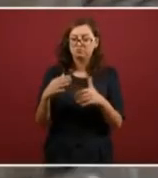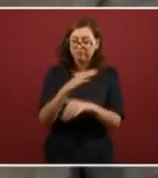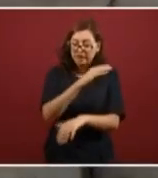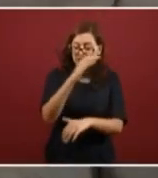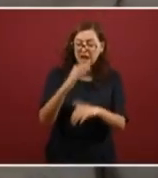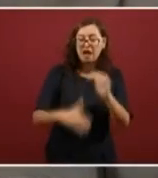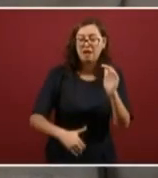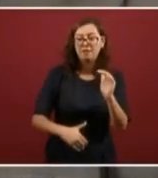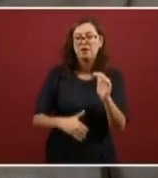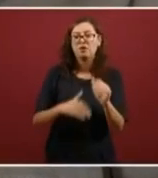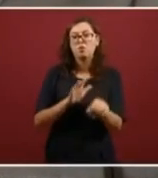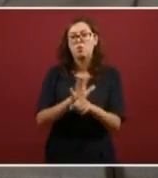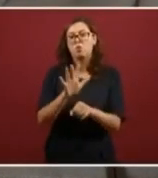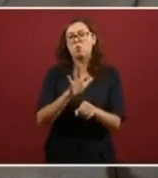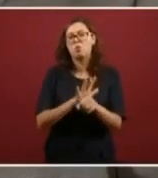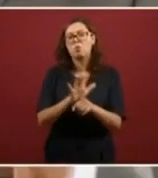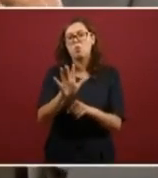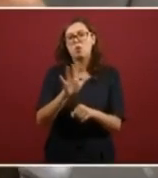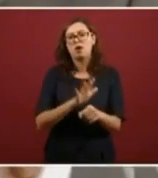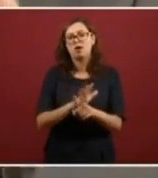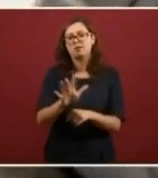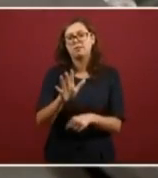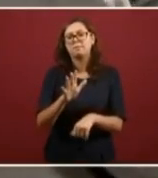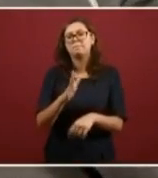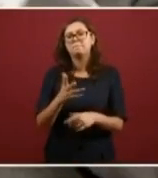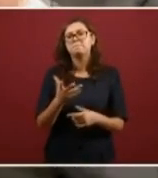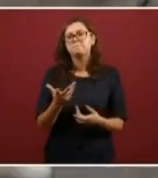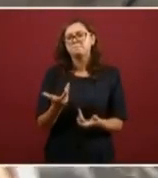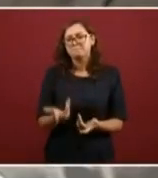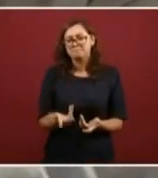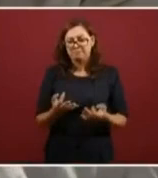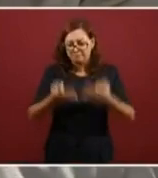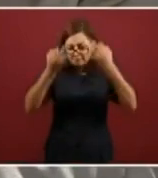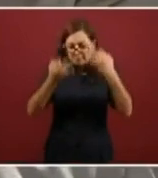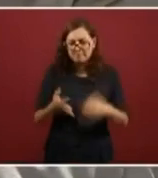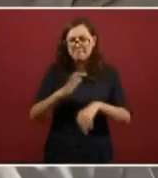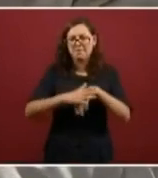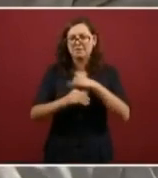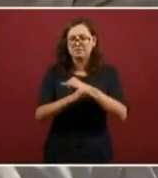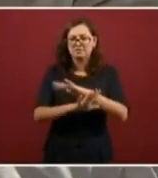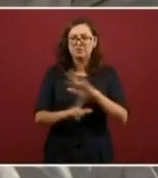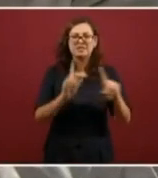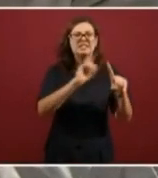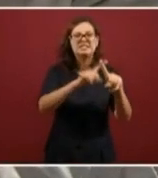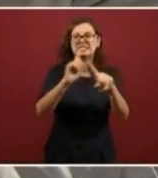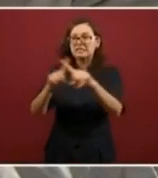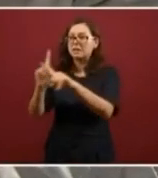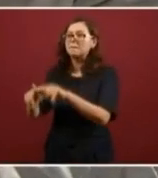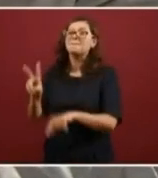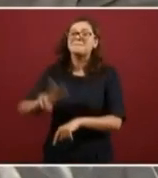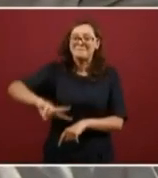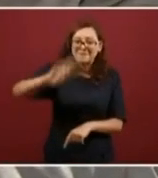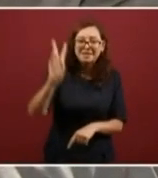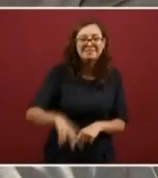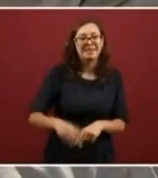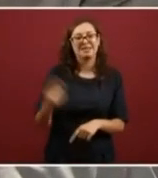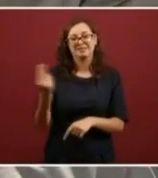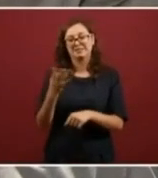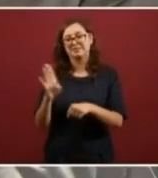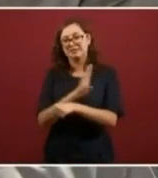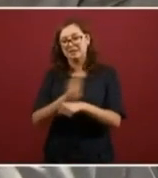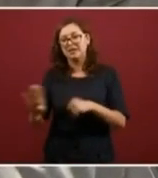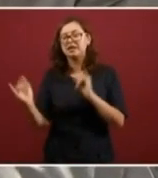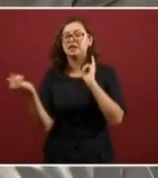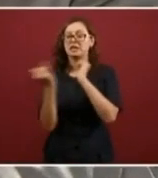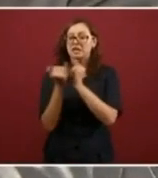permitido no solamente tener la información fidedigna de los beneficiarios, sino también estamos haciendo el